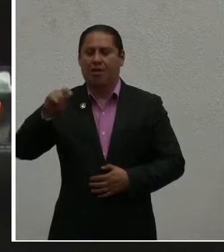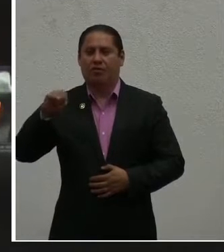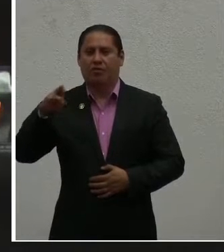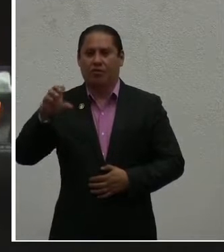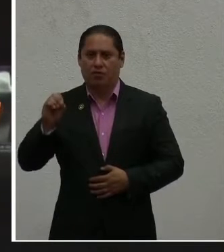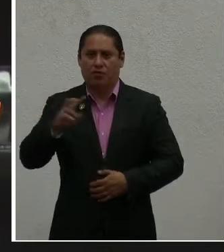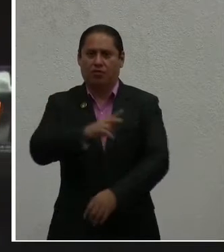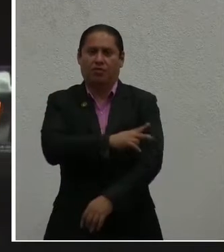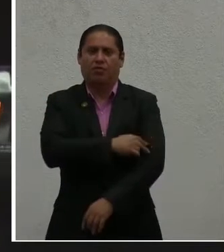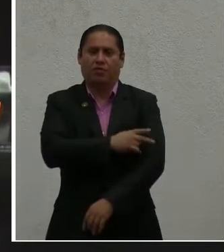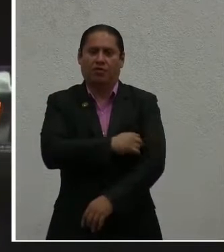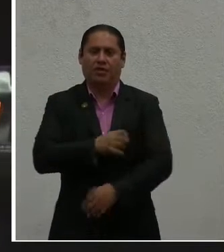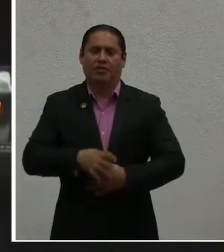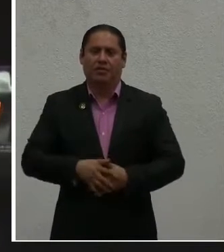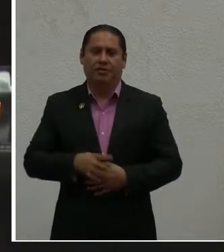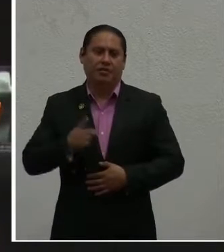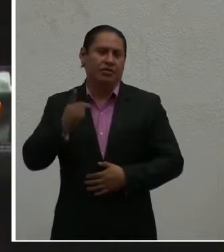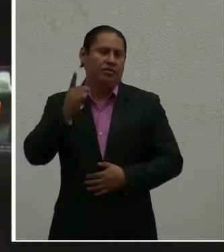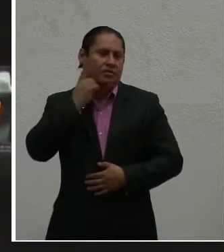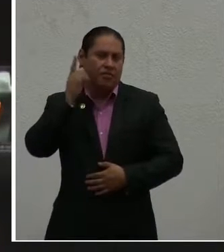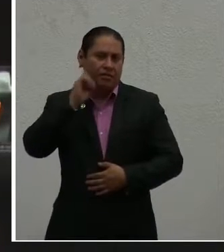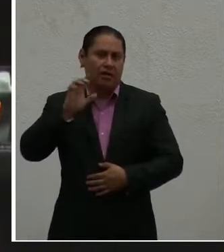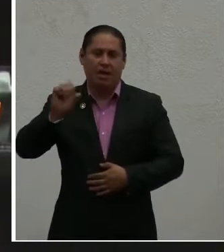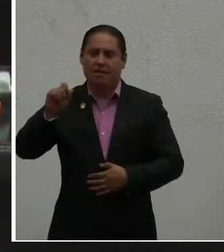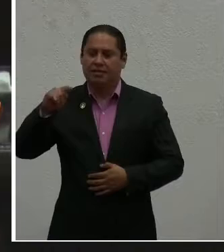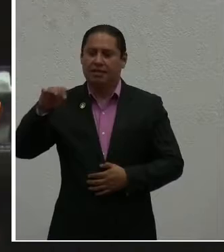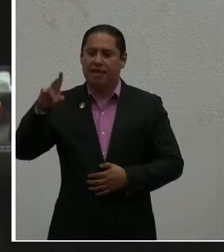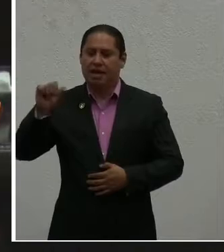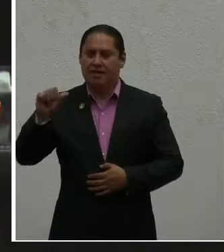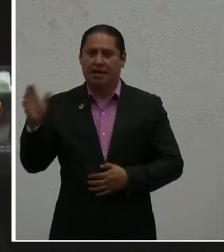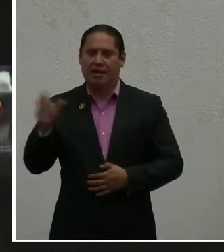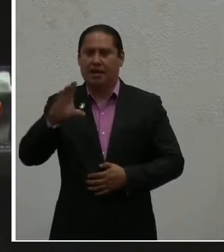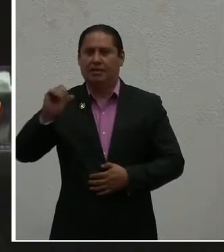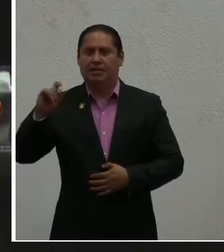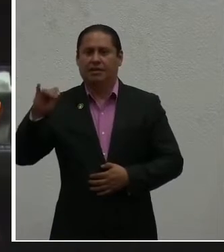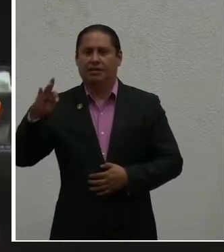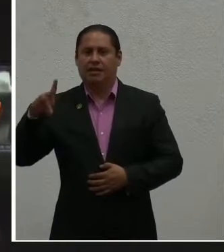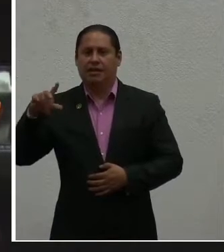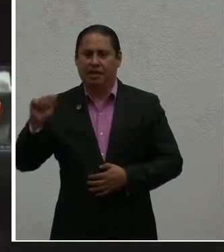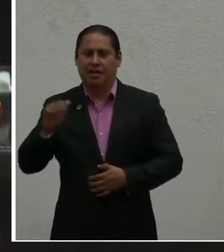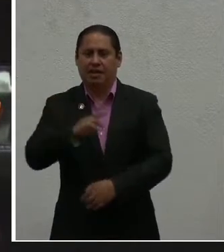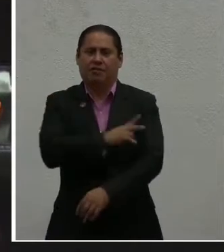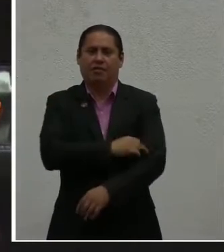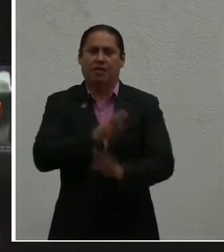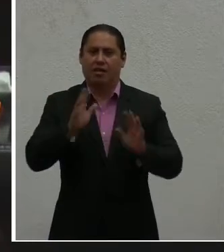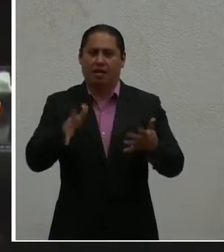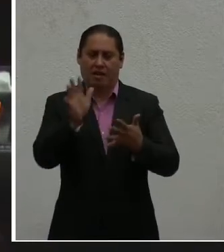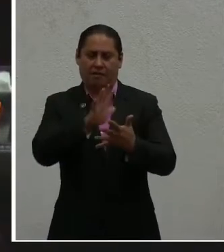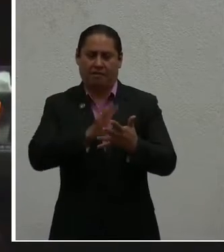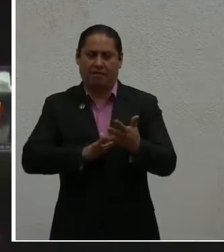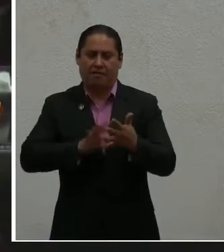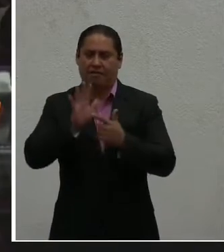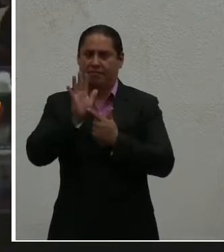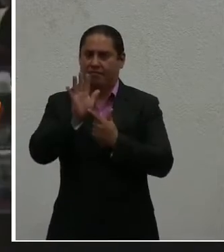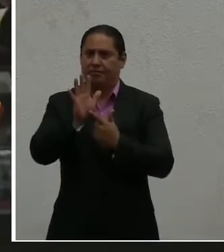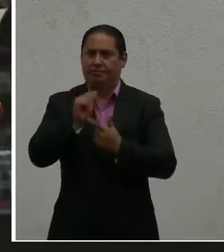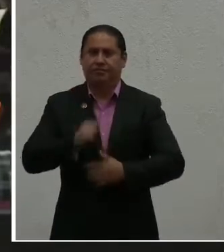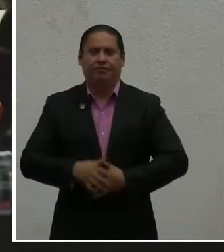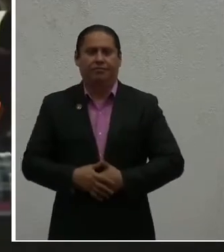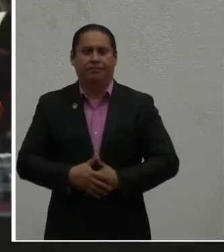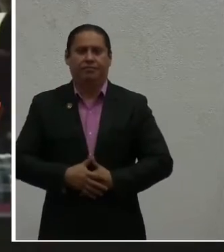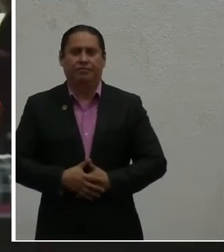Esquinca, vocal, y diputada Sandra Cecilia Herrera Domínguez, vocal. Está leído el dictamen, diputada